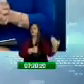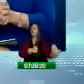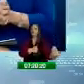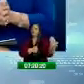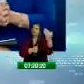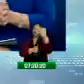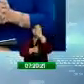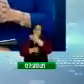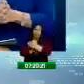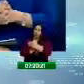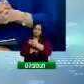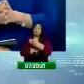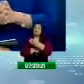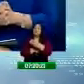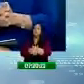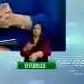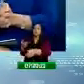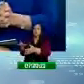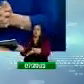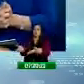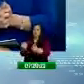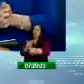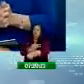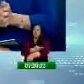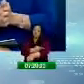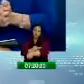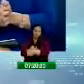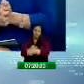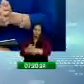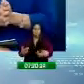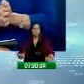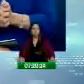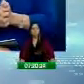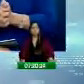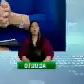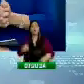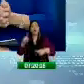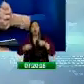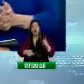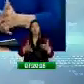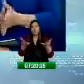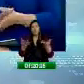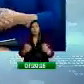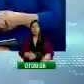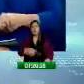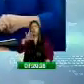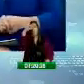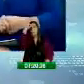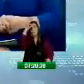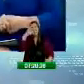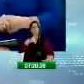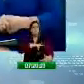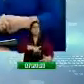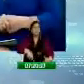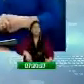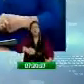de otras enfermedades. Y aquellas personas que quieran acceder al servicio privado,